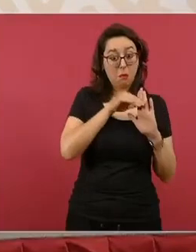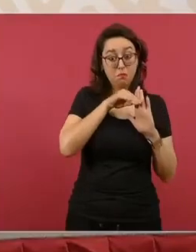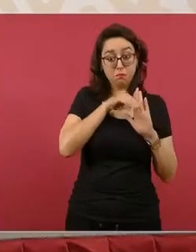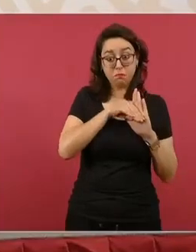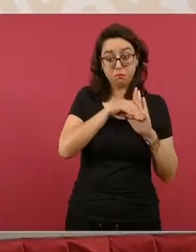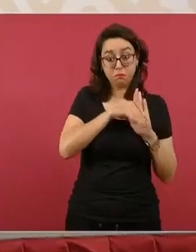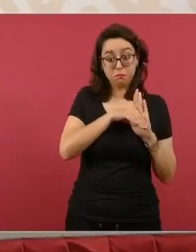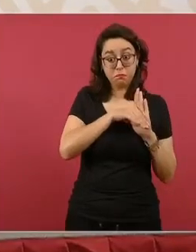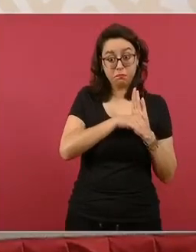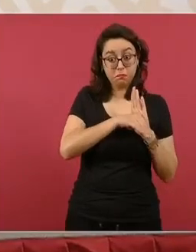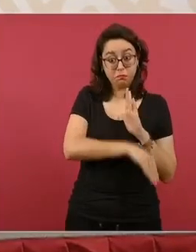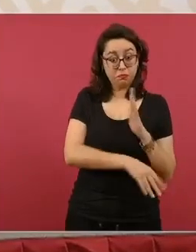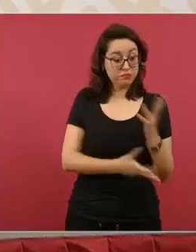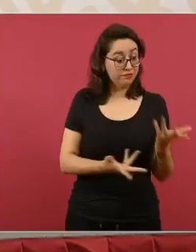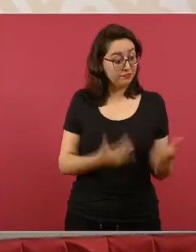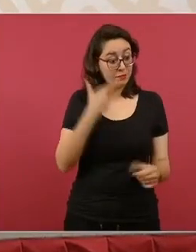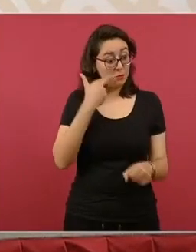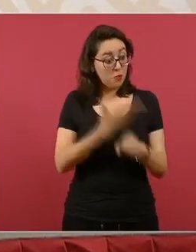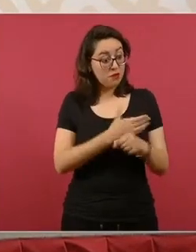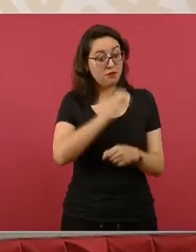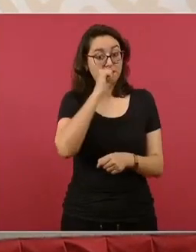un acto de responsabilidad,